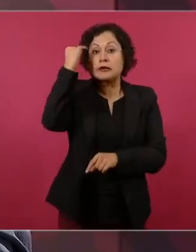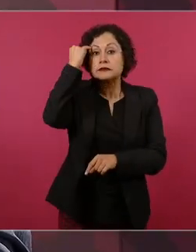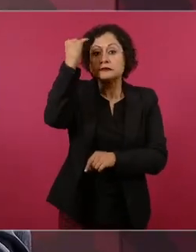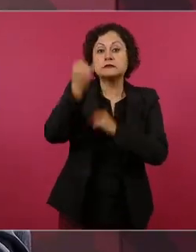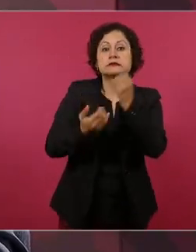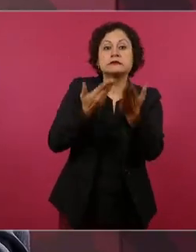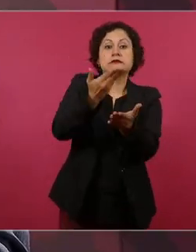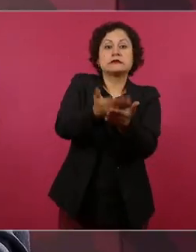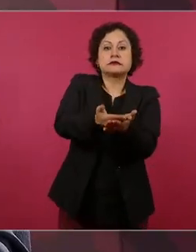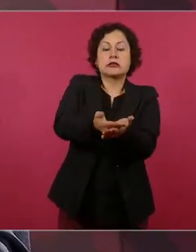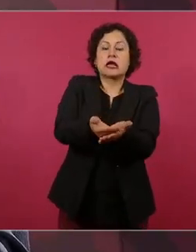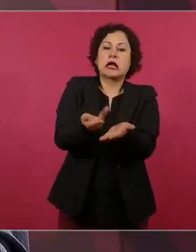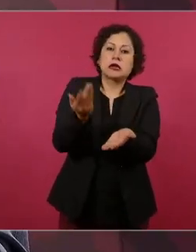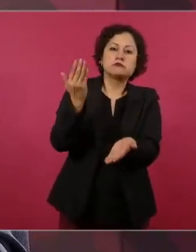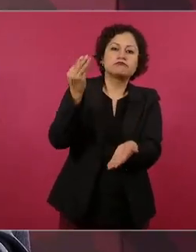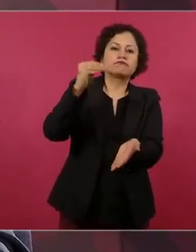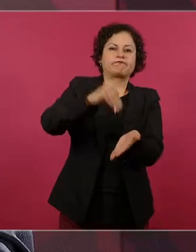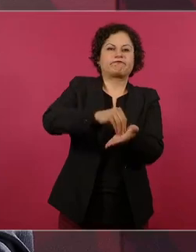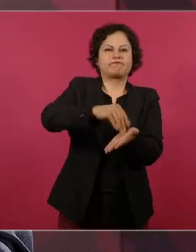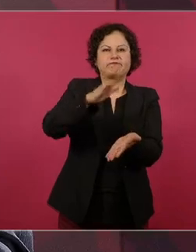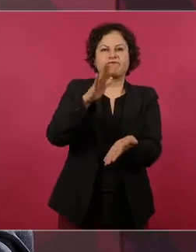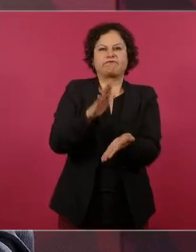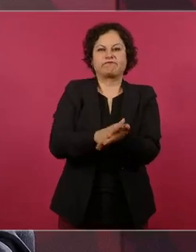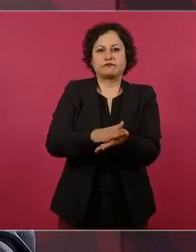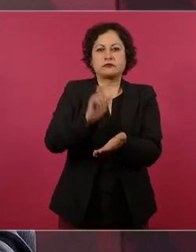civil del poder eclesiástico